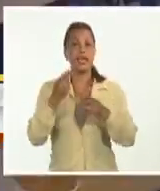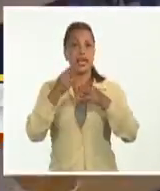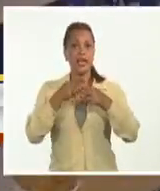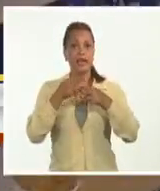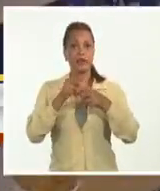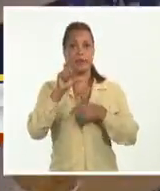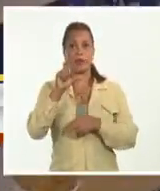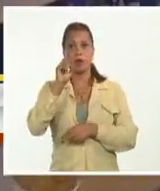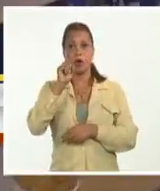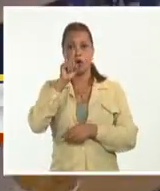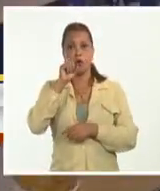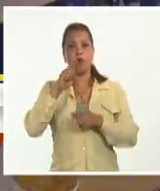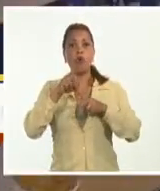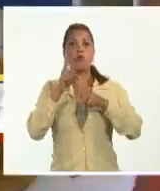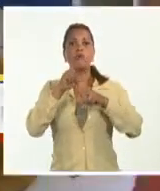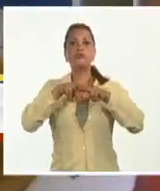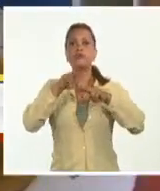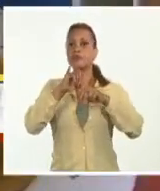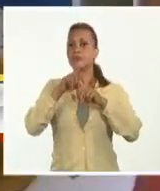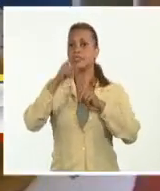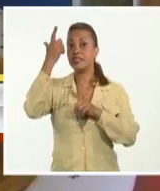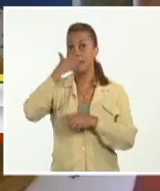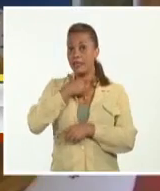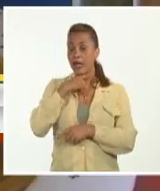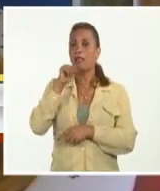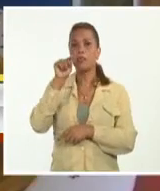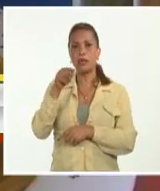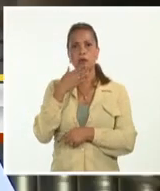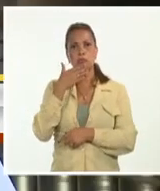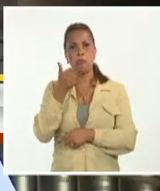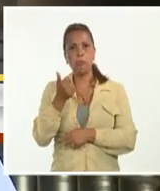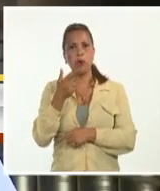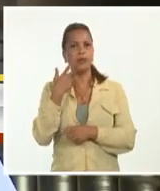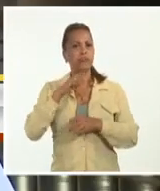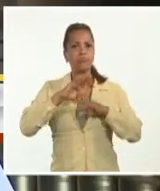a recobrar el esplendor de antaño